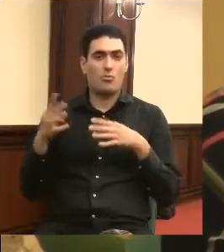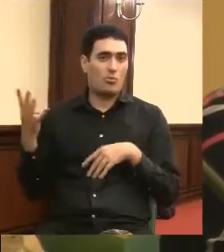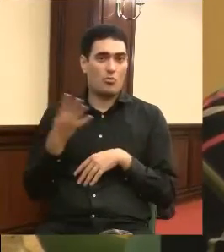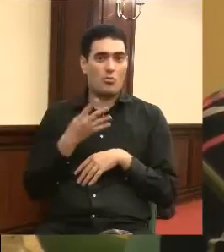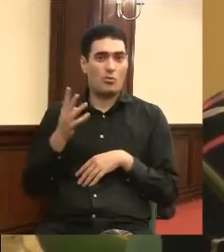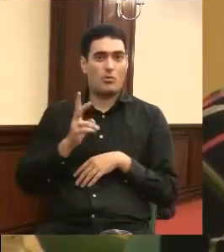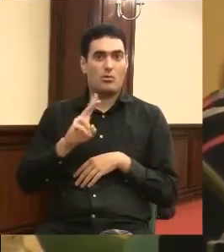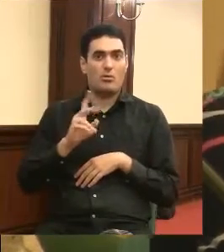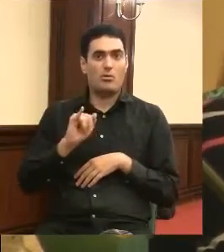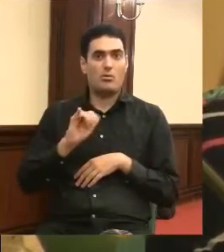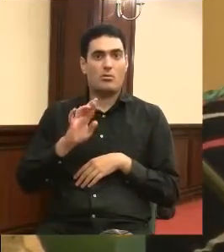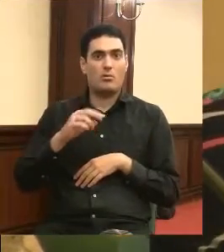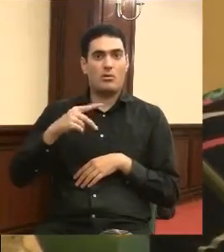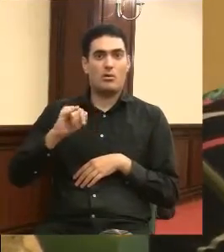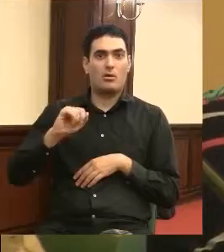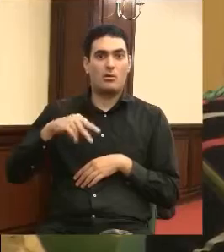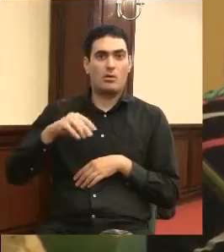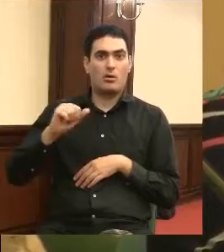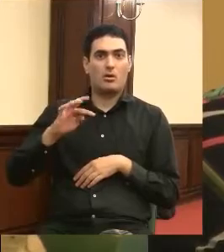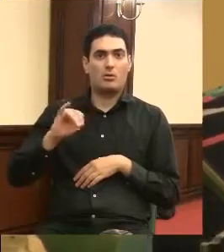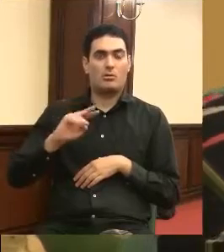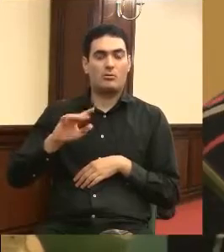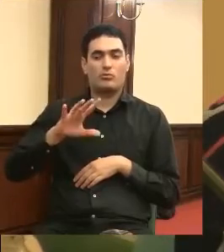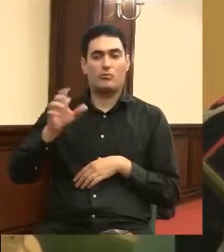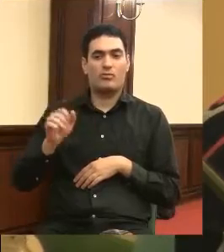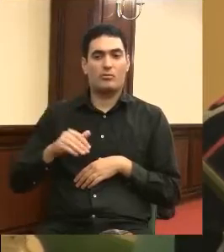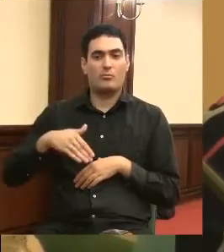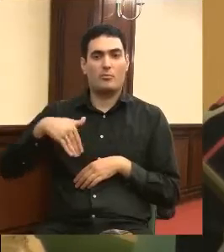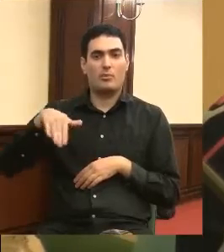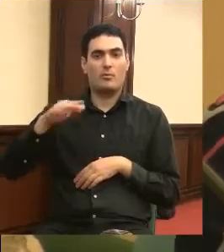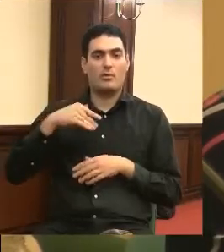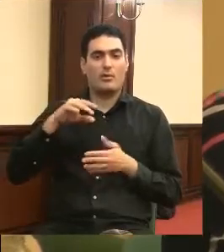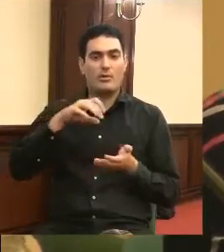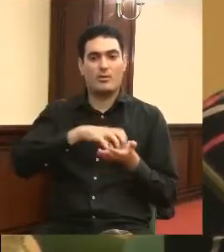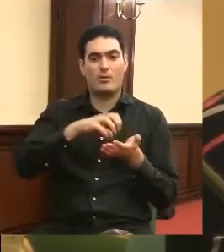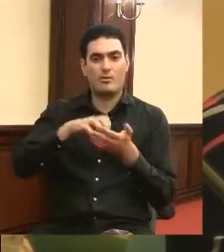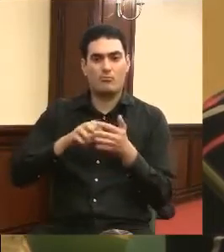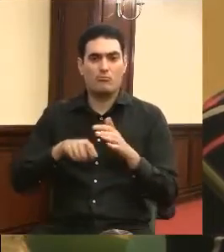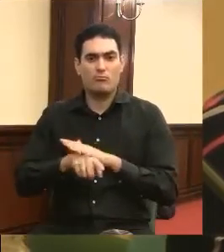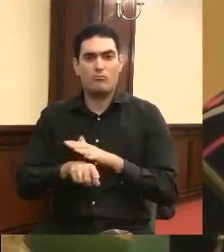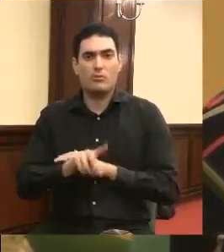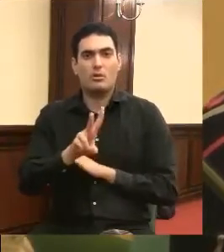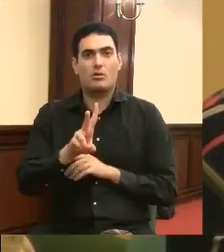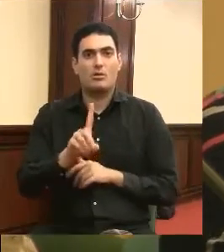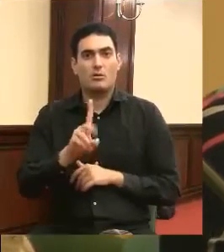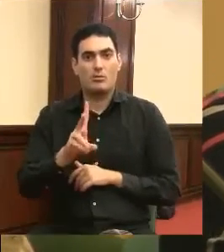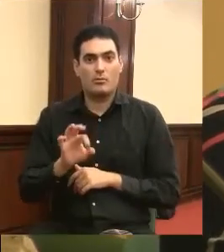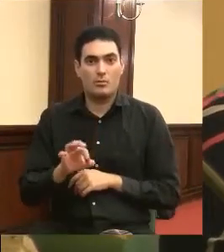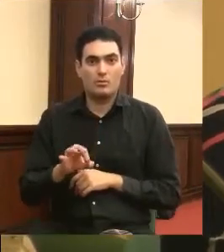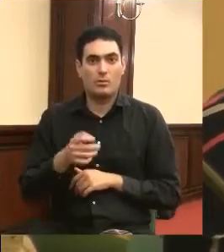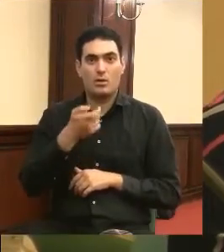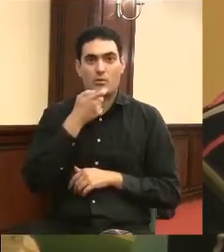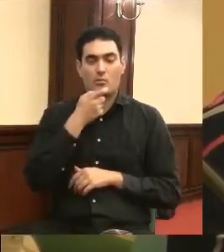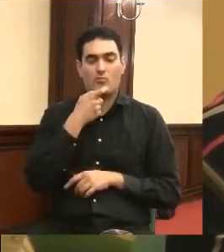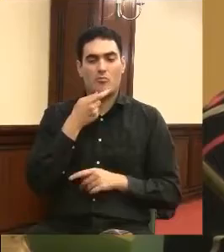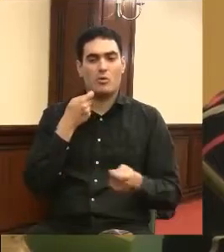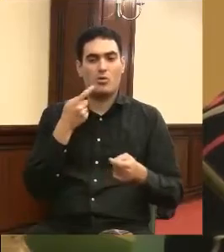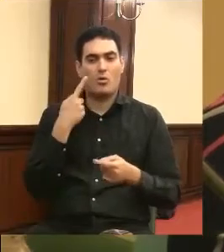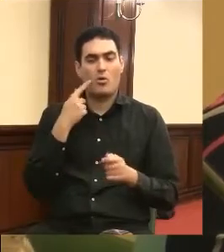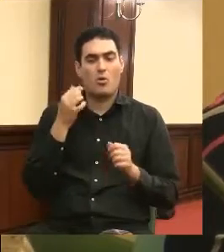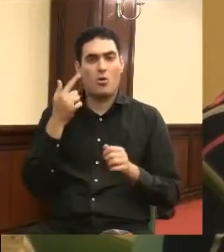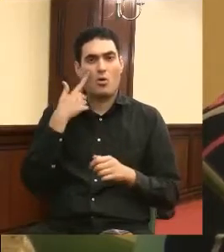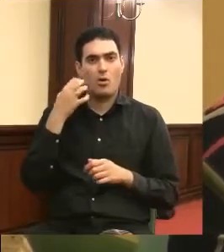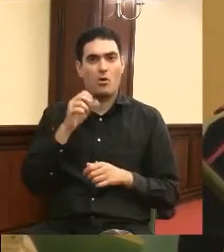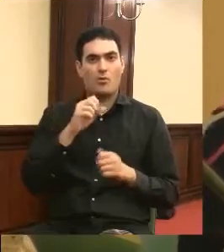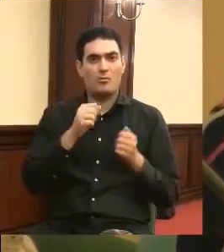esos dos cierres, el cuarto mercado en el que más presencia tiene Virgin Active. Por encima de Sudáfrica, país en el que más centros gestiona con